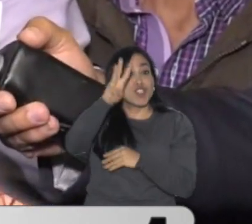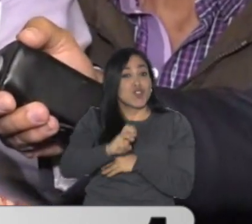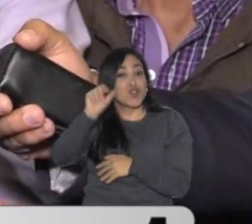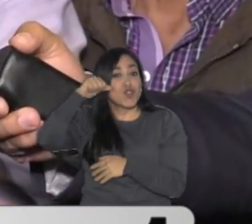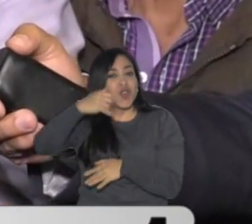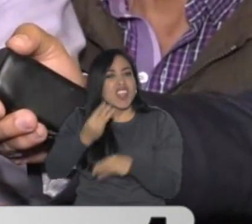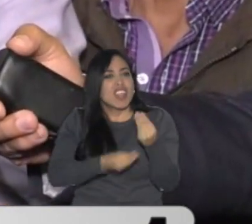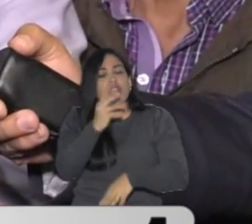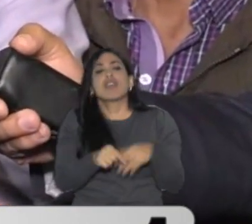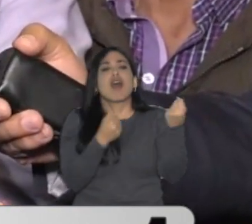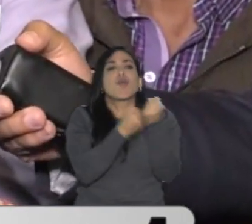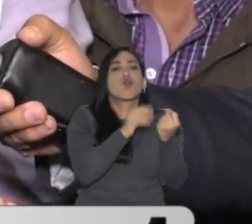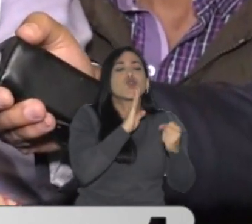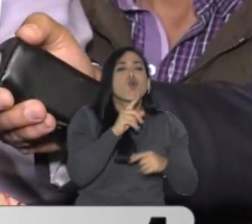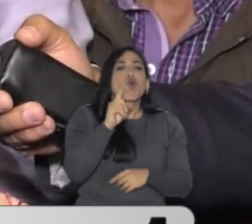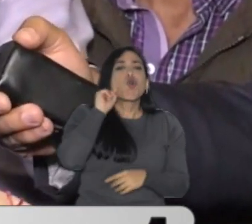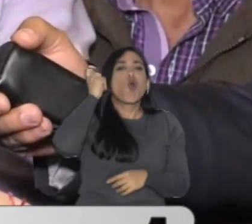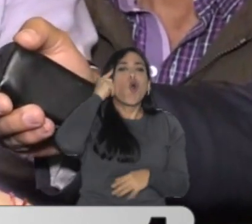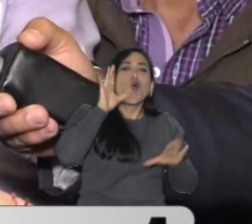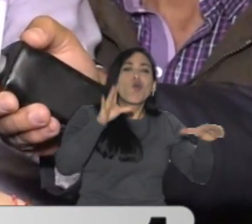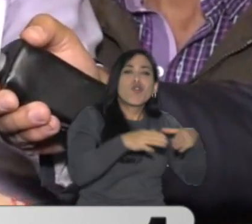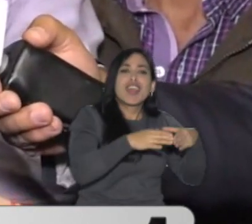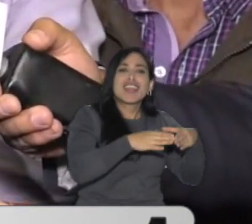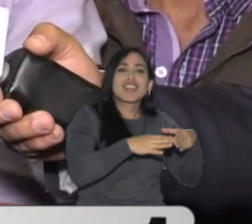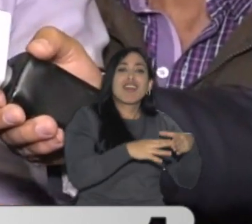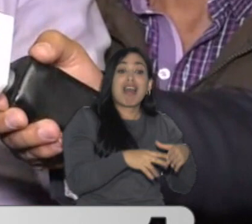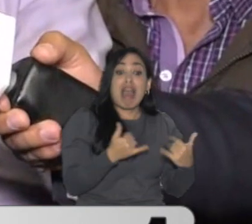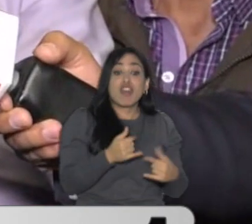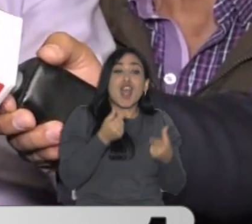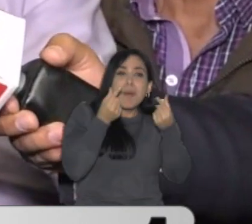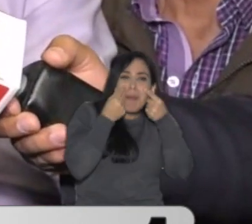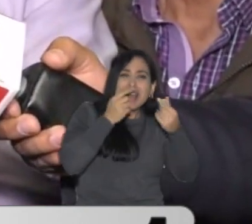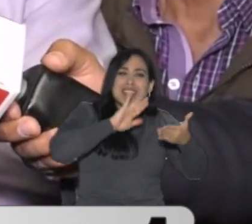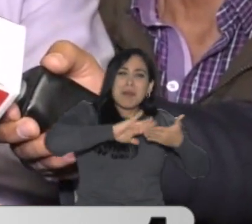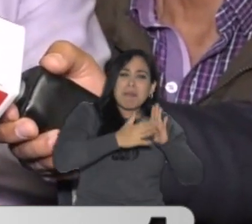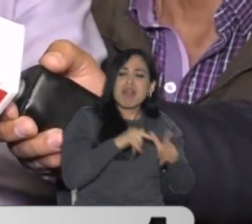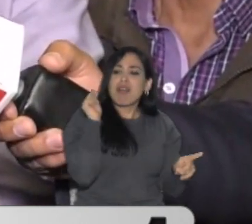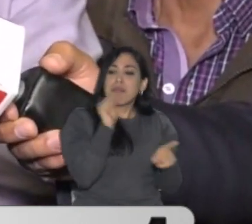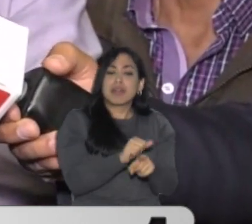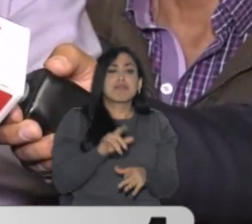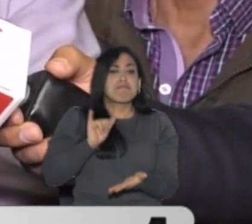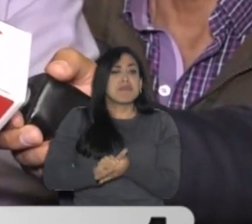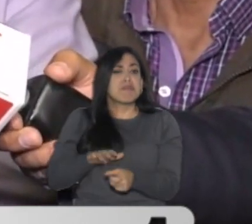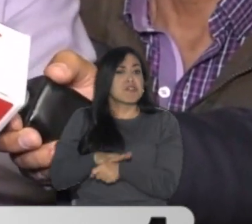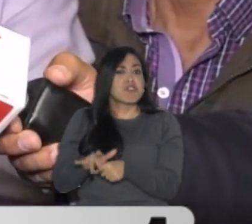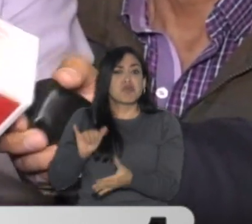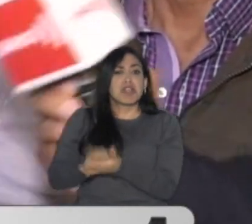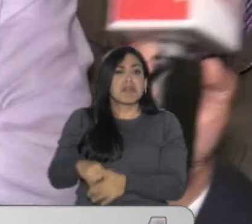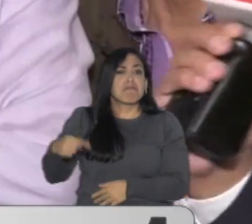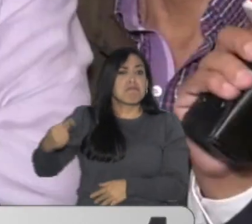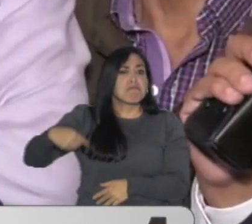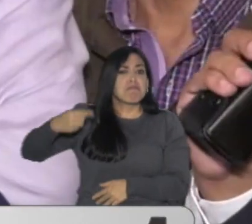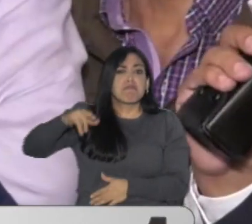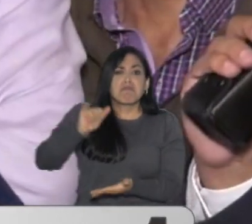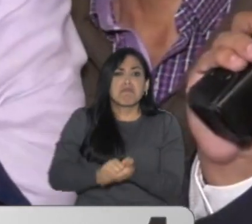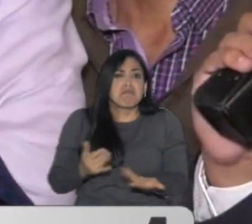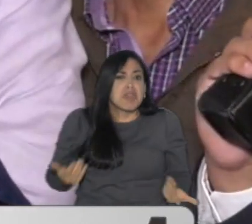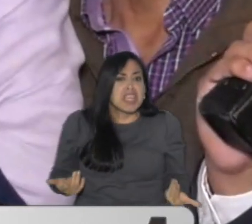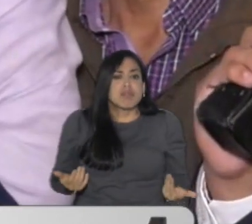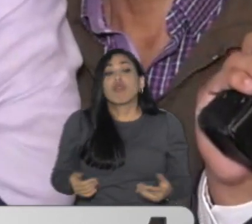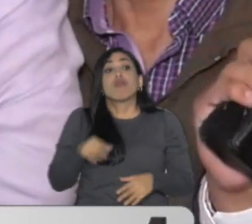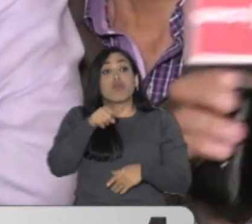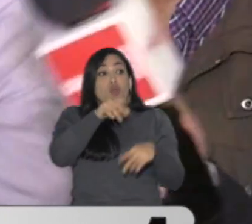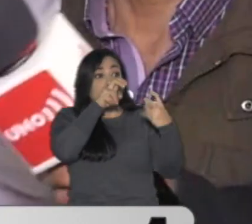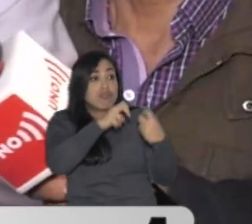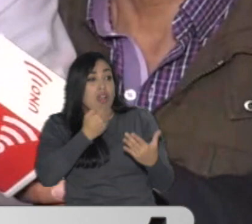decisión de acompañar al gobierno que le dio la espalda a la paz, hoy hace lo mismo. ¿Y estaría dispuesta a reunirse? ¿Estaría usted dispuesta